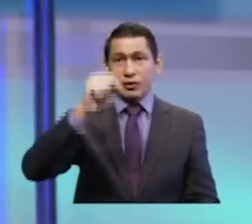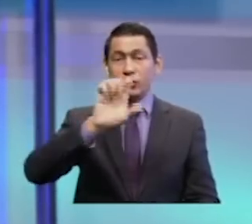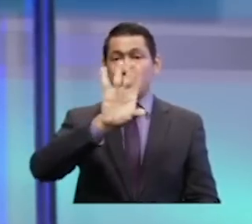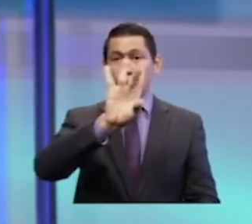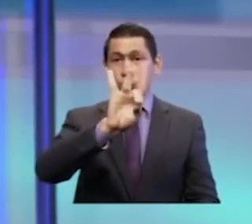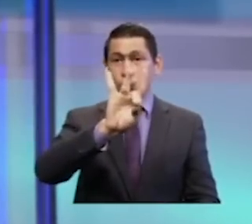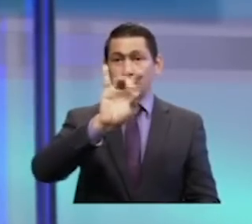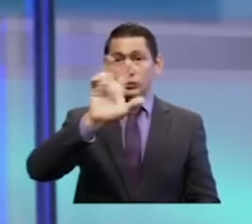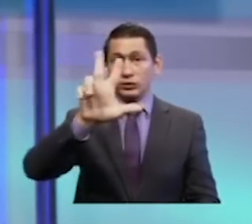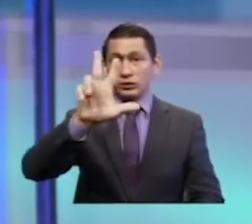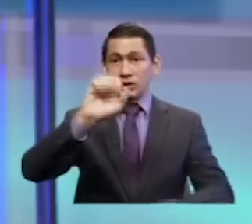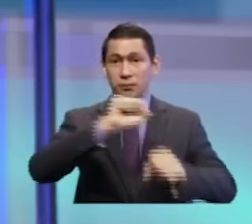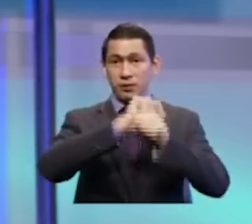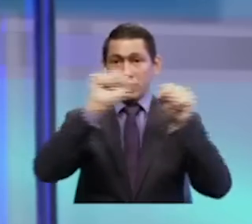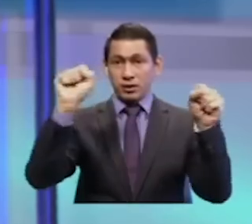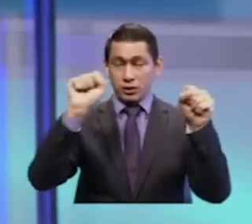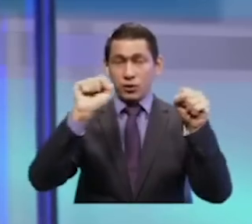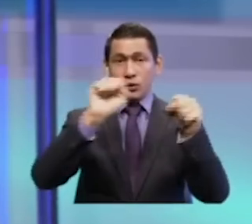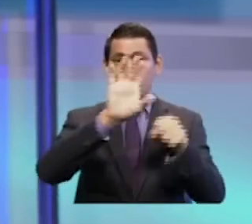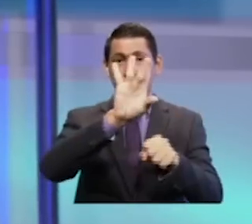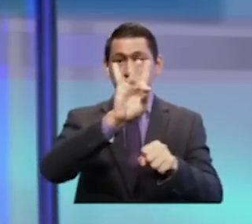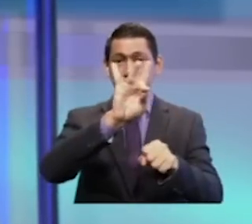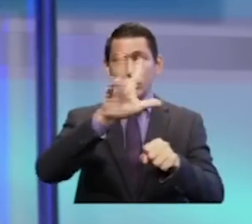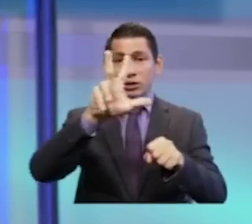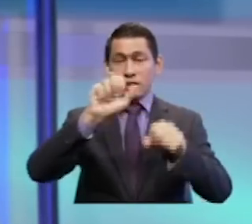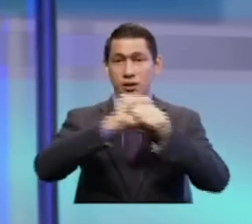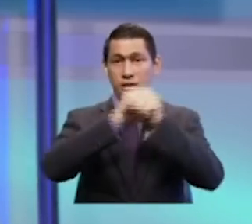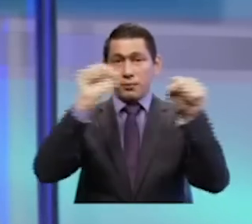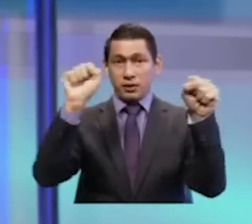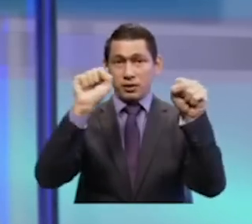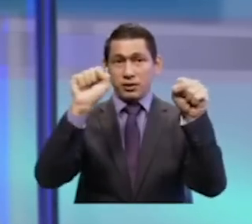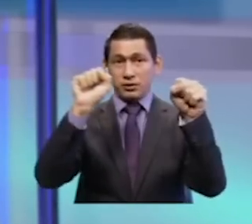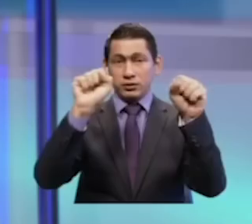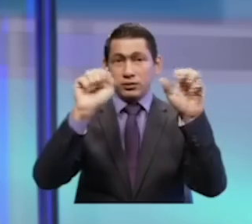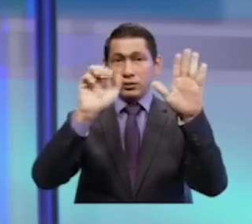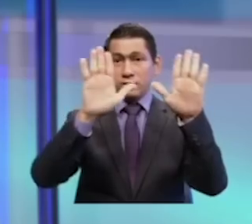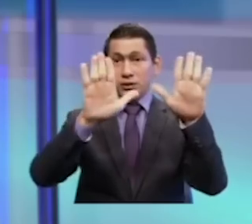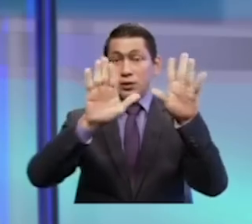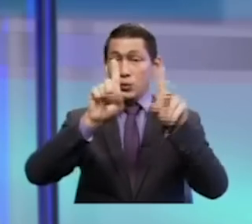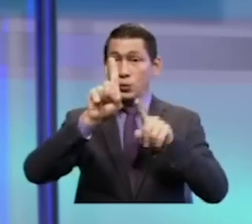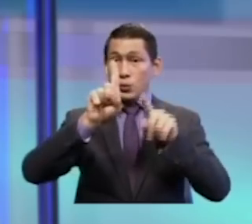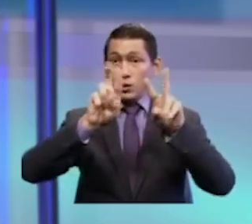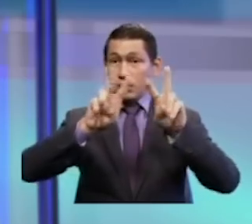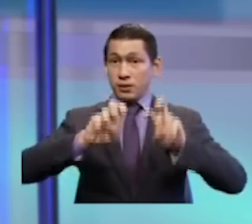8 de la mañana con 3 minutos, 8 con 3 minutos, atención. Una